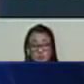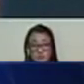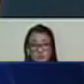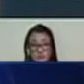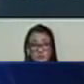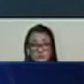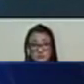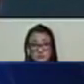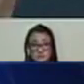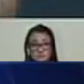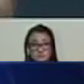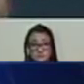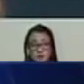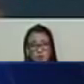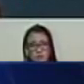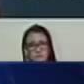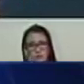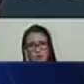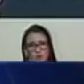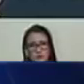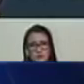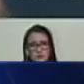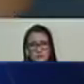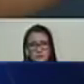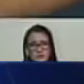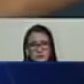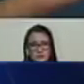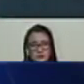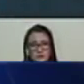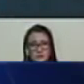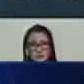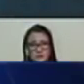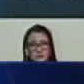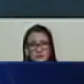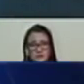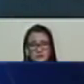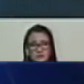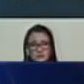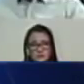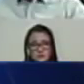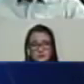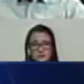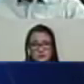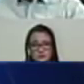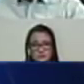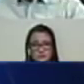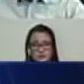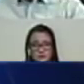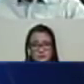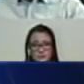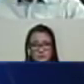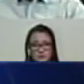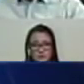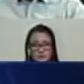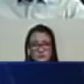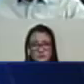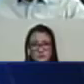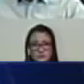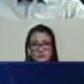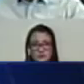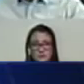¿Aló? Ajá. Bueno, amor, esos son los números con el exit poll que nosotros contratamos. A esta hora, Maduro